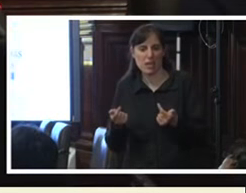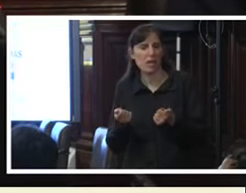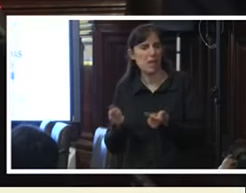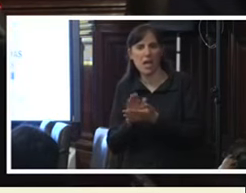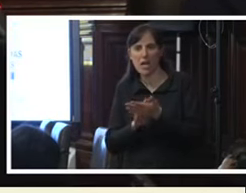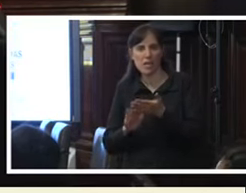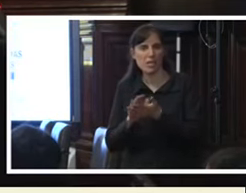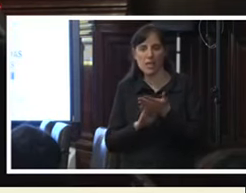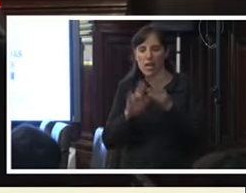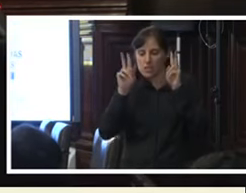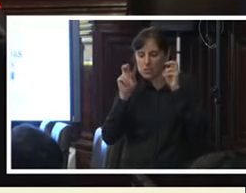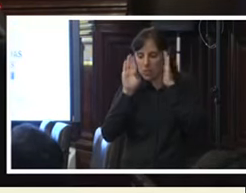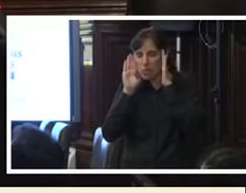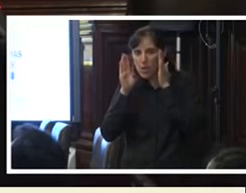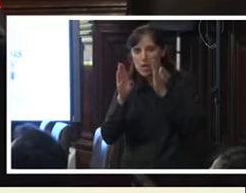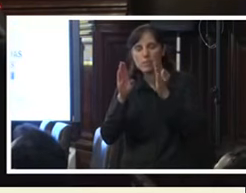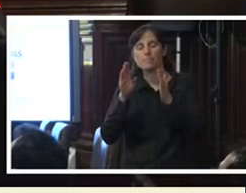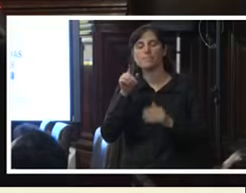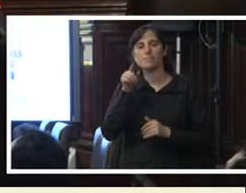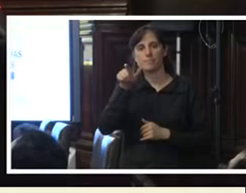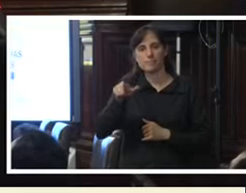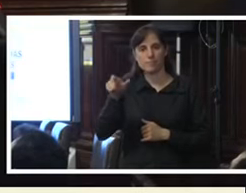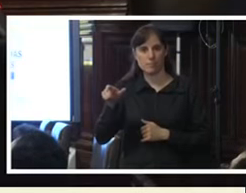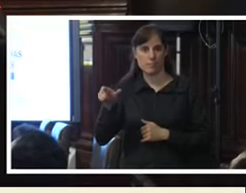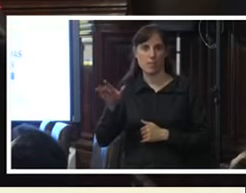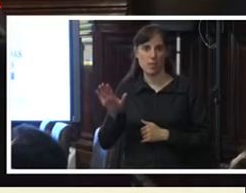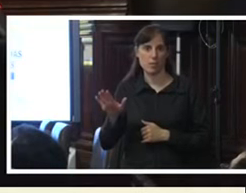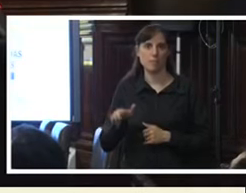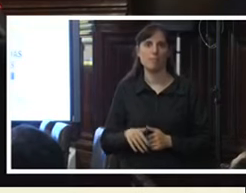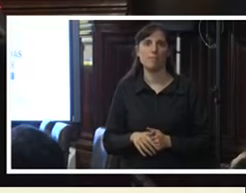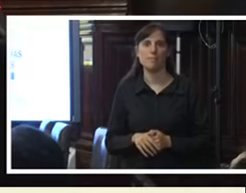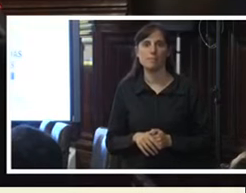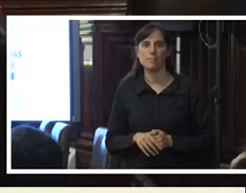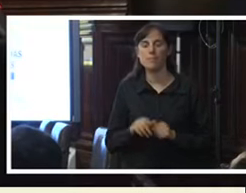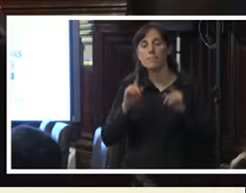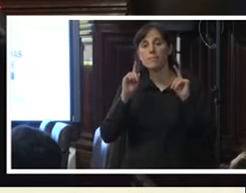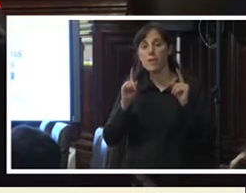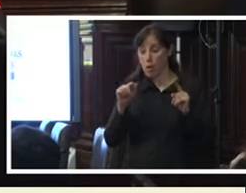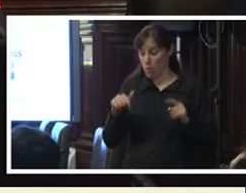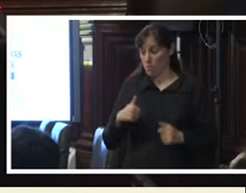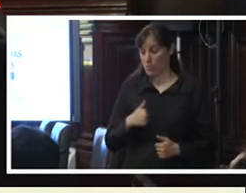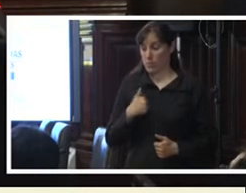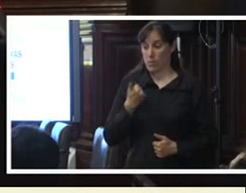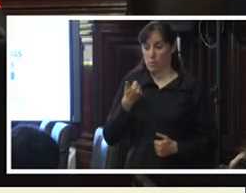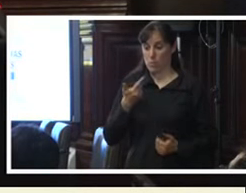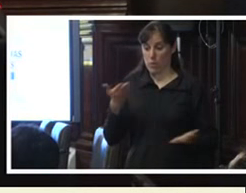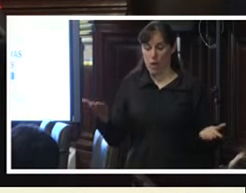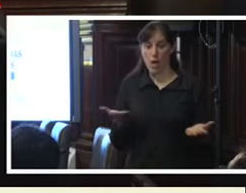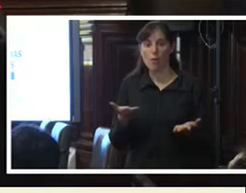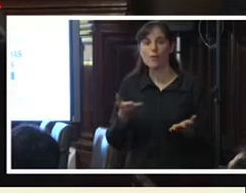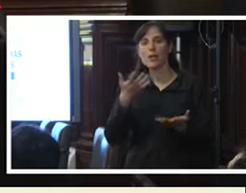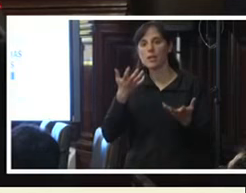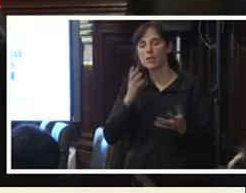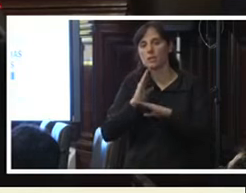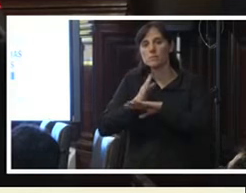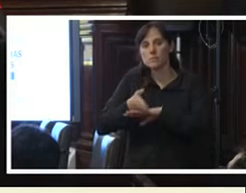tiene el abordar situaciones en las que se enfrenta este sector poblacional hoy aprovechamos este espacio para presentarles el panorama que